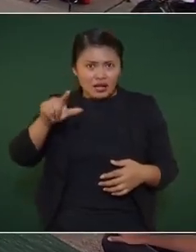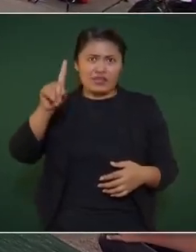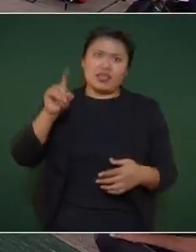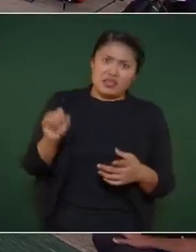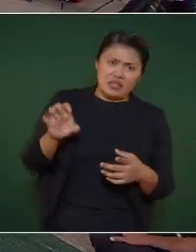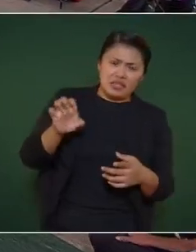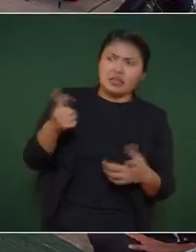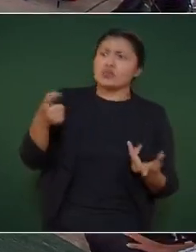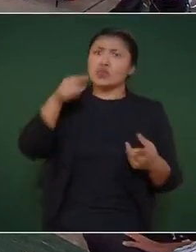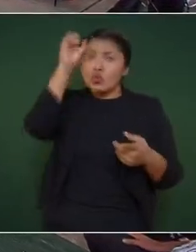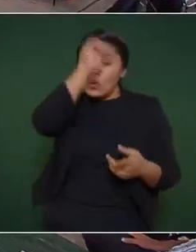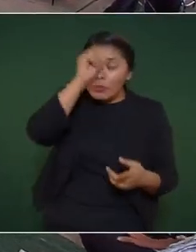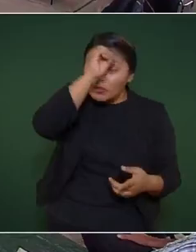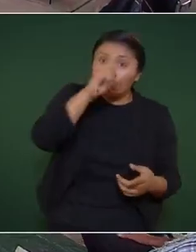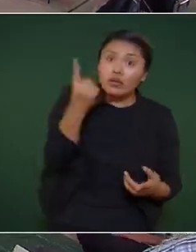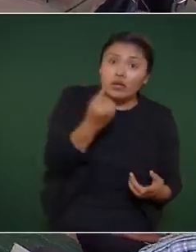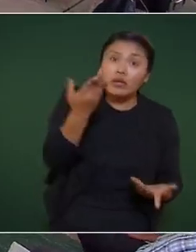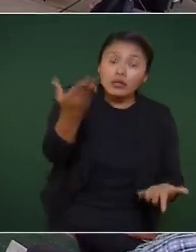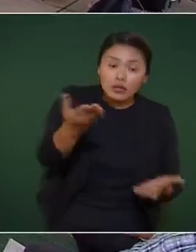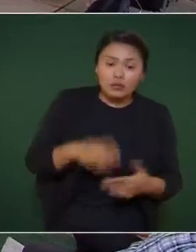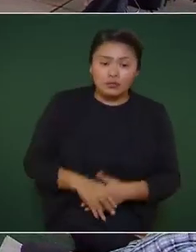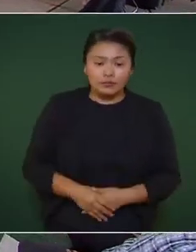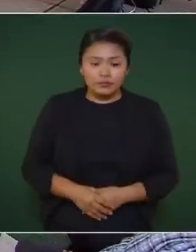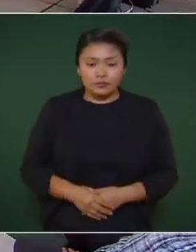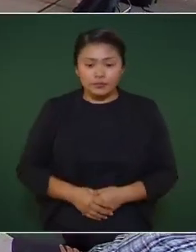opinión al respecto? Que lo estamos viendo y